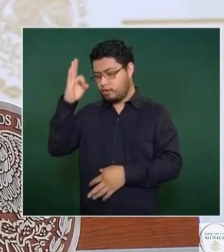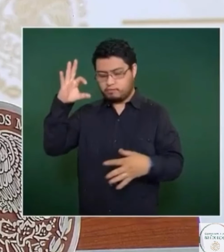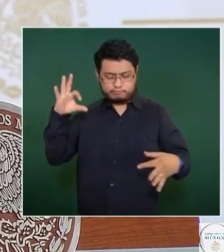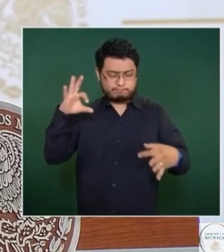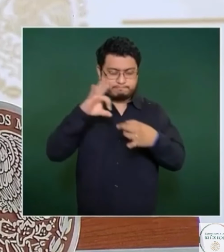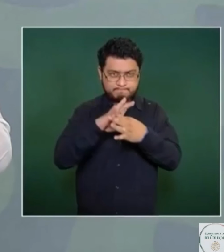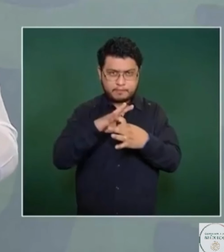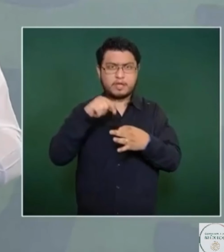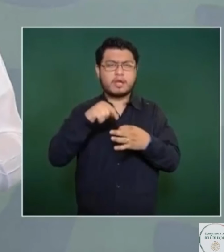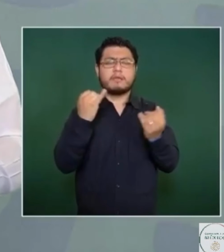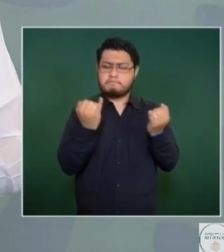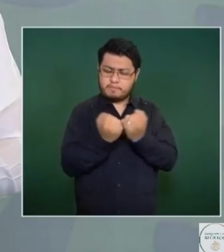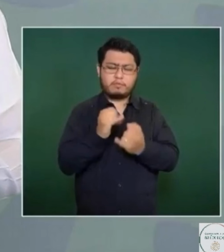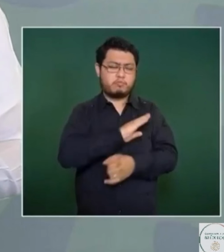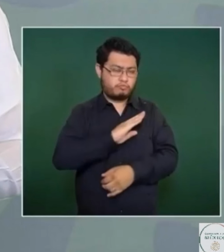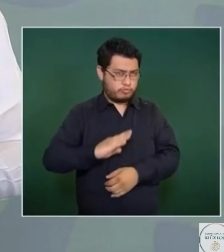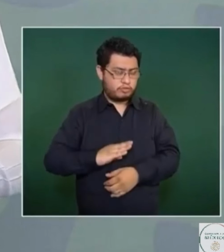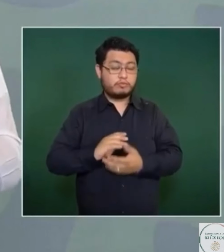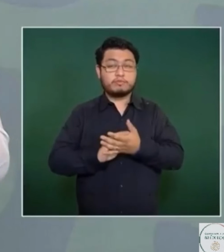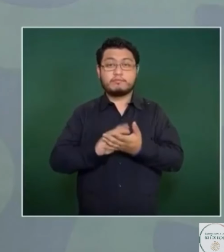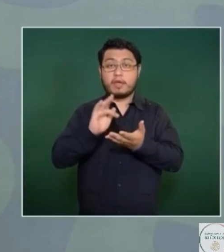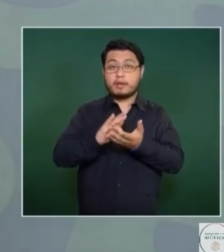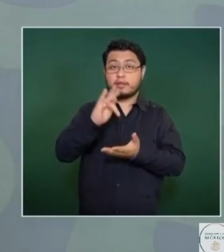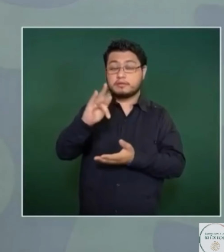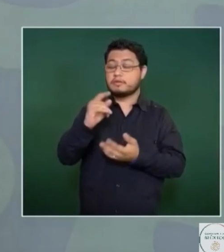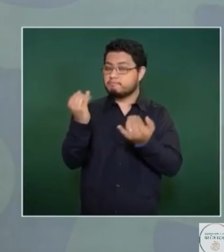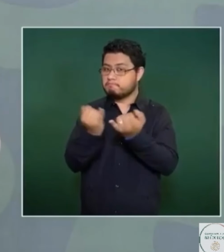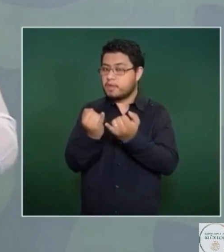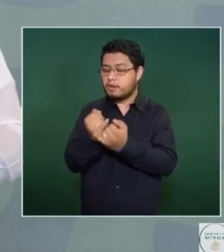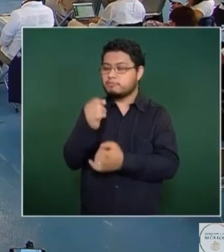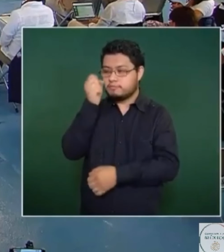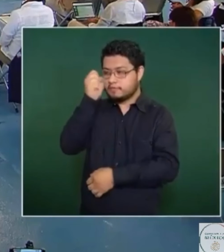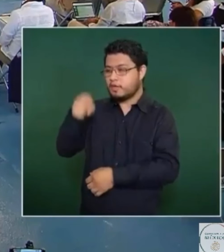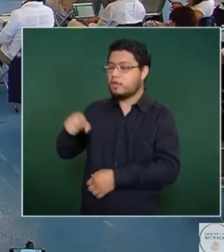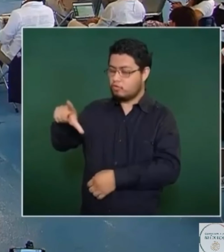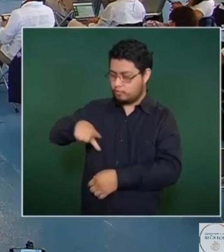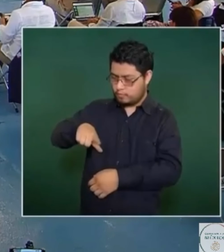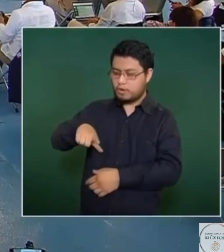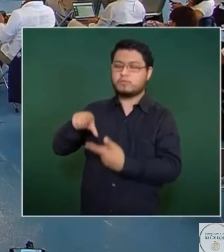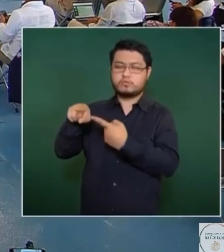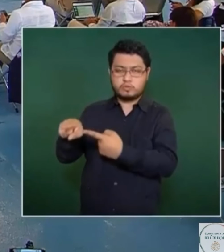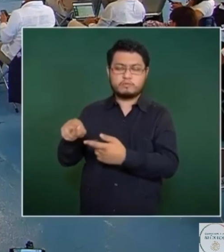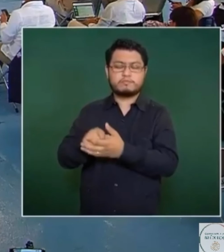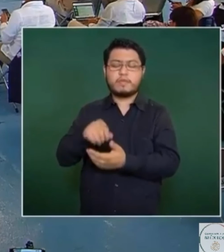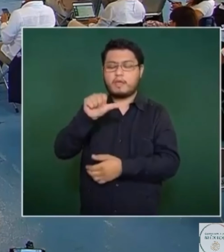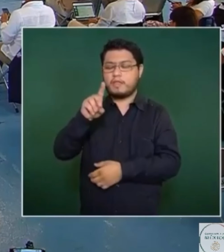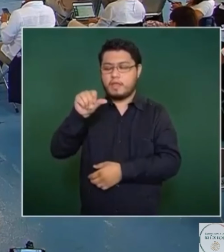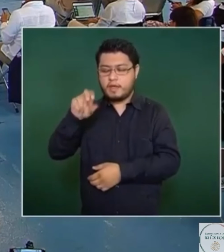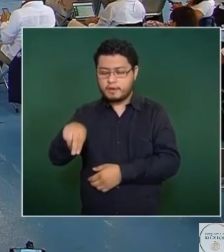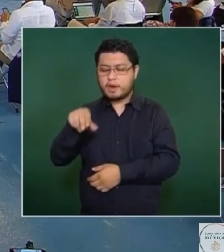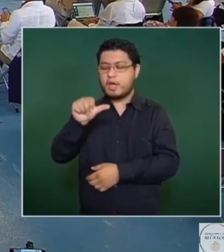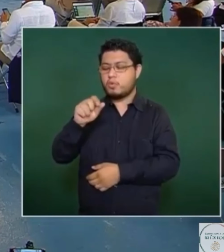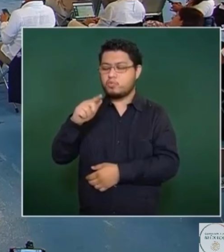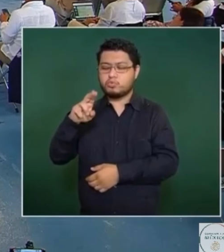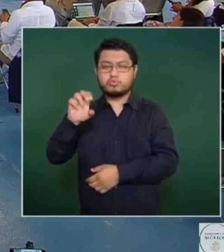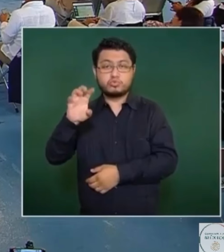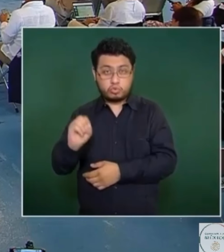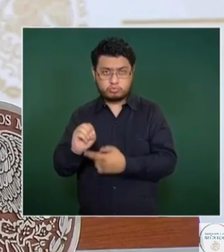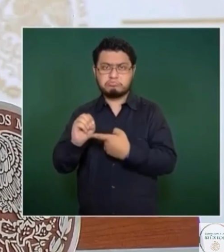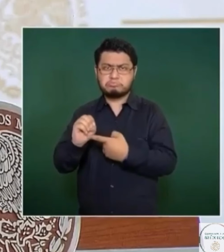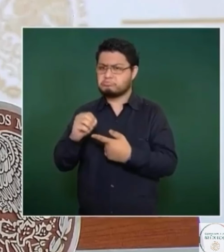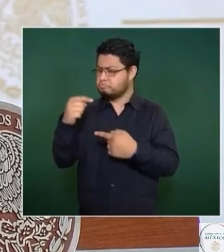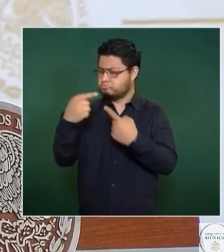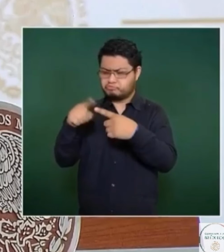Yucatán con los municipios. Agradecer también la presencia del secretario de Gobernación, Adán Augusto, con quien también estamos trabajando